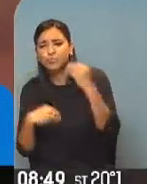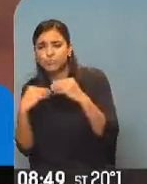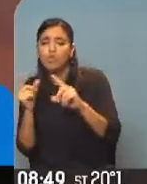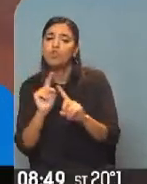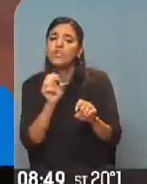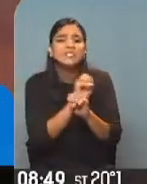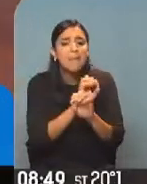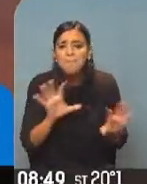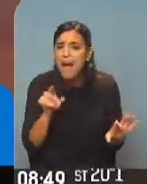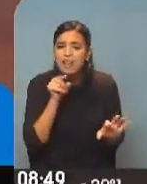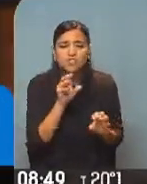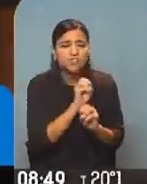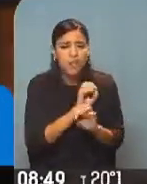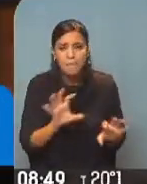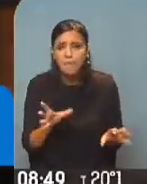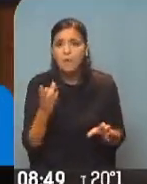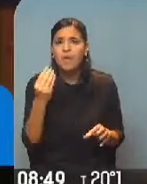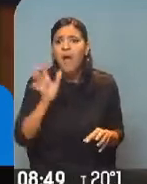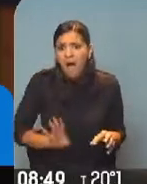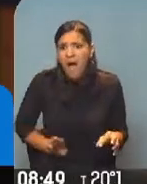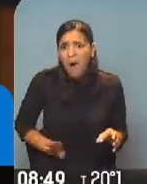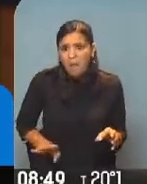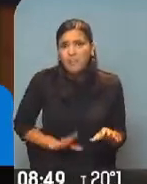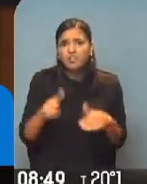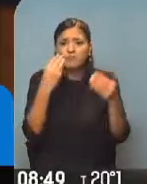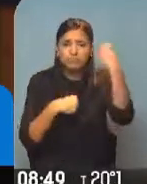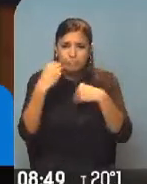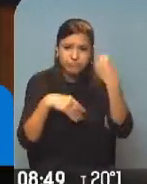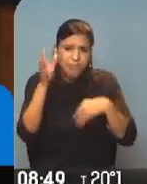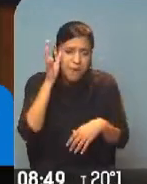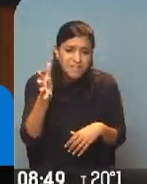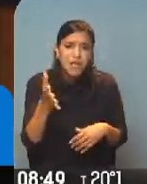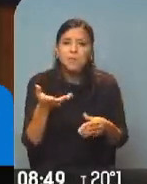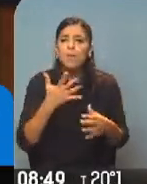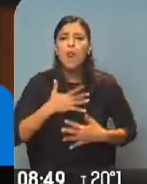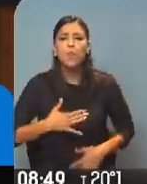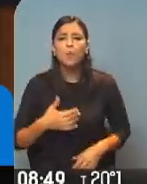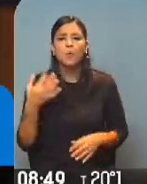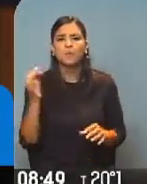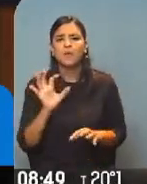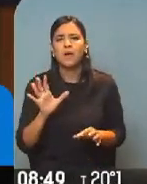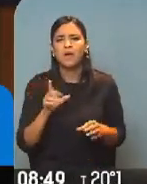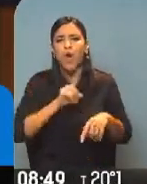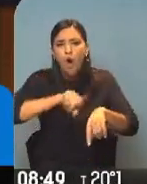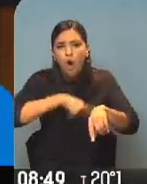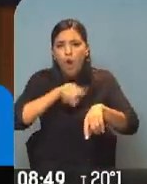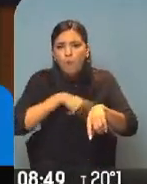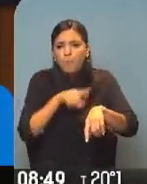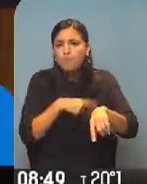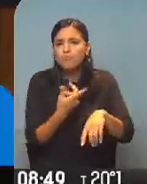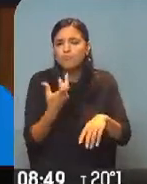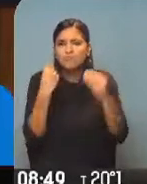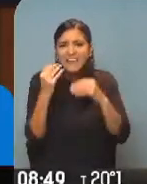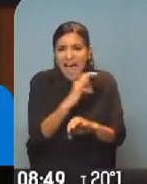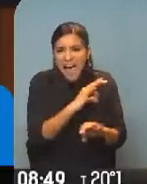eso está mal primero porque uno llega con hambre entonces va a comer demás tampoco es bueno para el cuerpo tener tantos horas de ayuno no